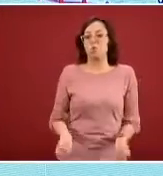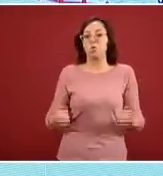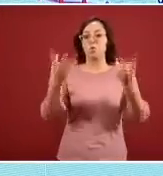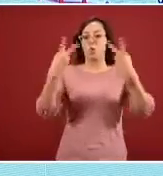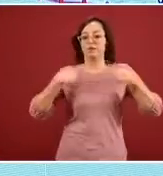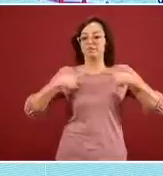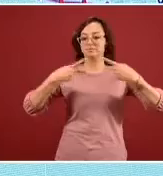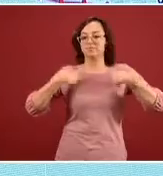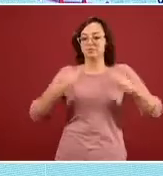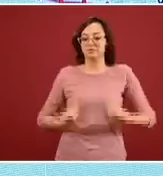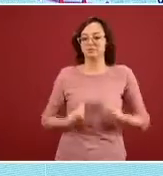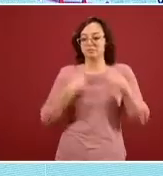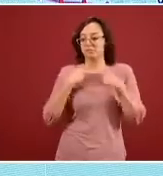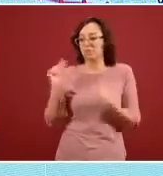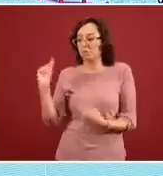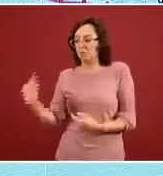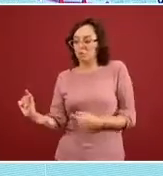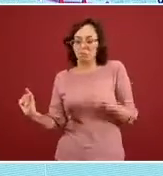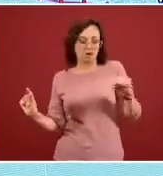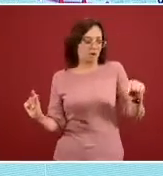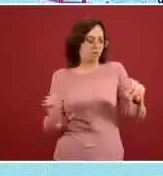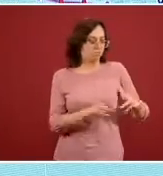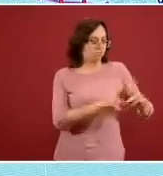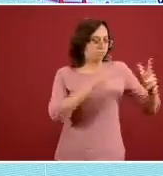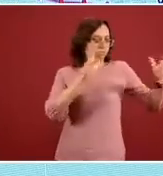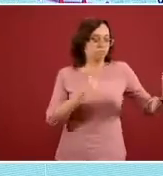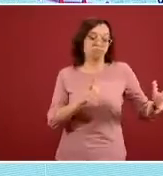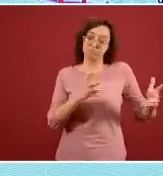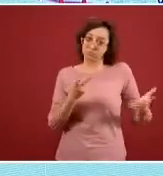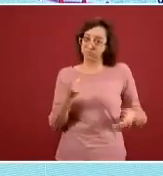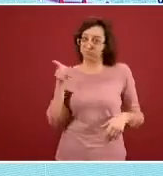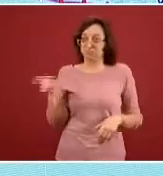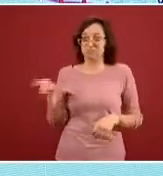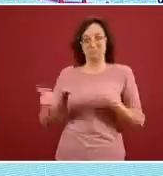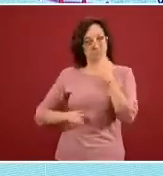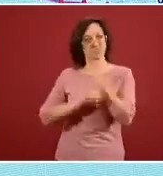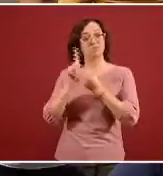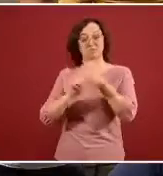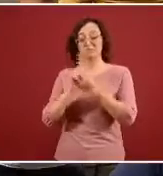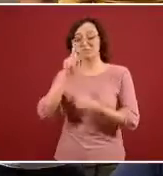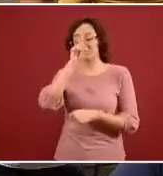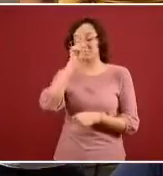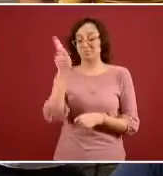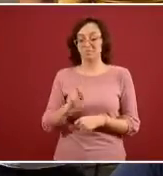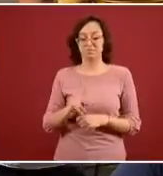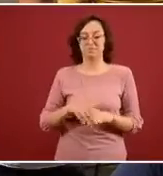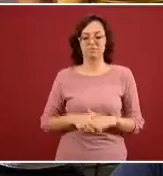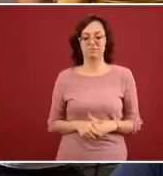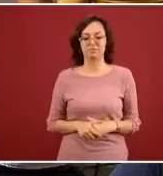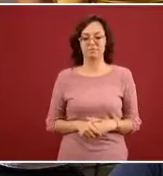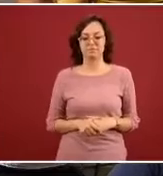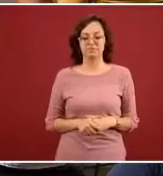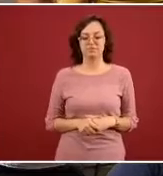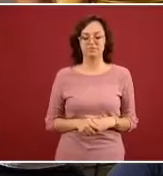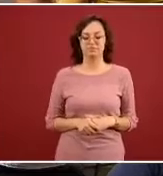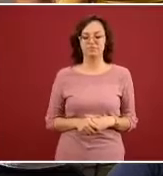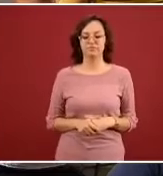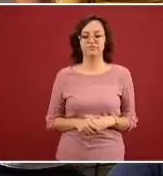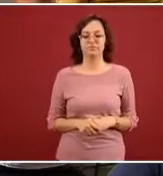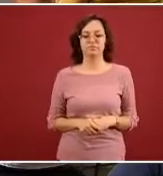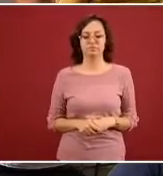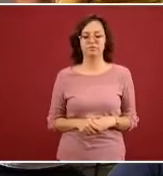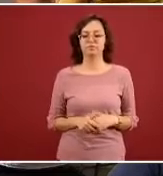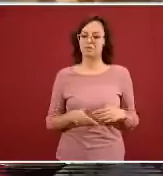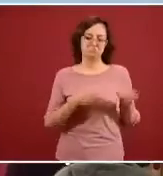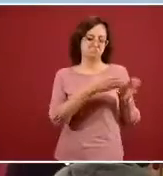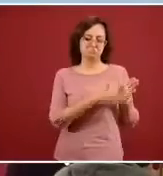cambio su diferencia de la incidencia no es tan notable, 10 contra 9.23, y